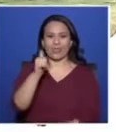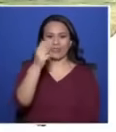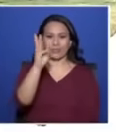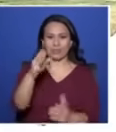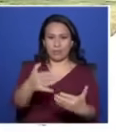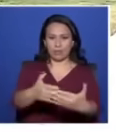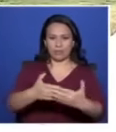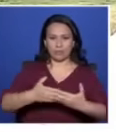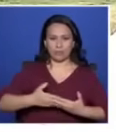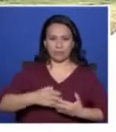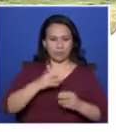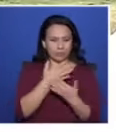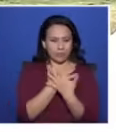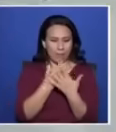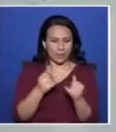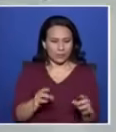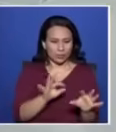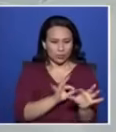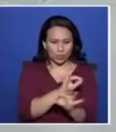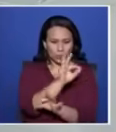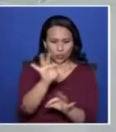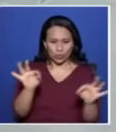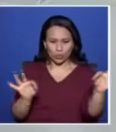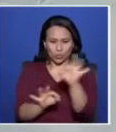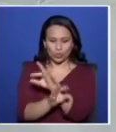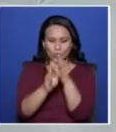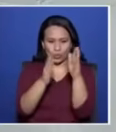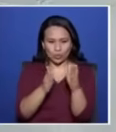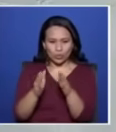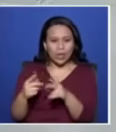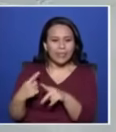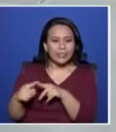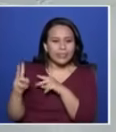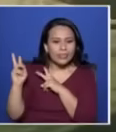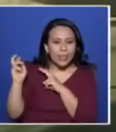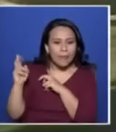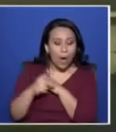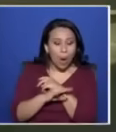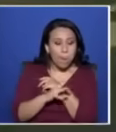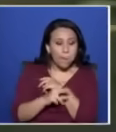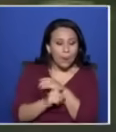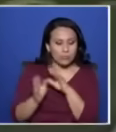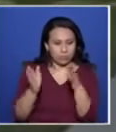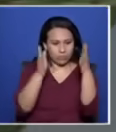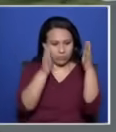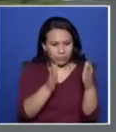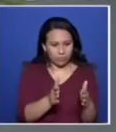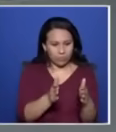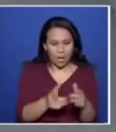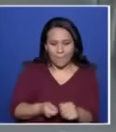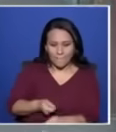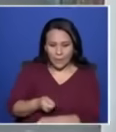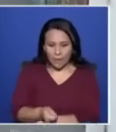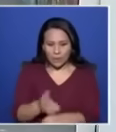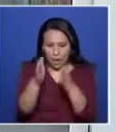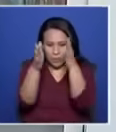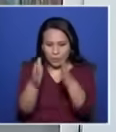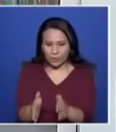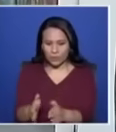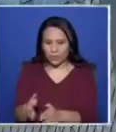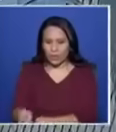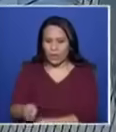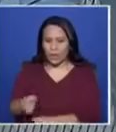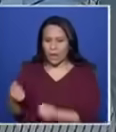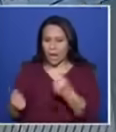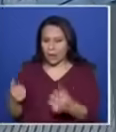Los presos serán reubicados en las celdas y pabellones según el tipo de delitos por los que fueron sentenciados. Es la decisión del gobierno para retomar el control del